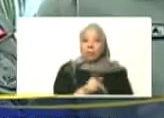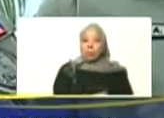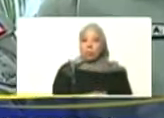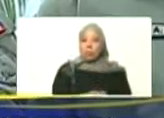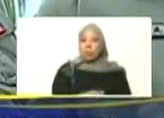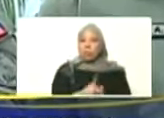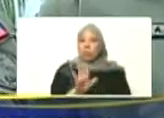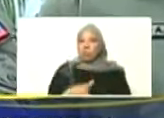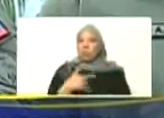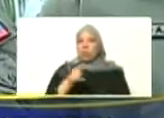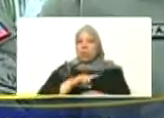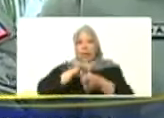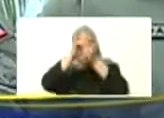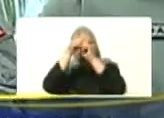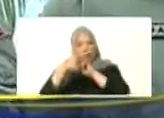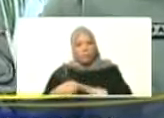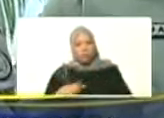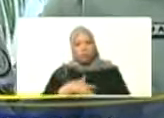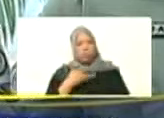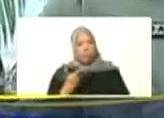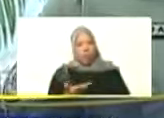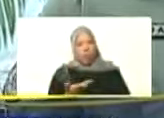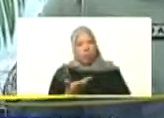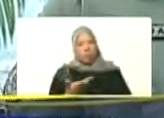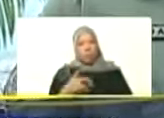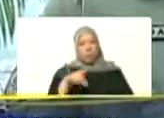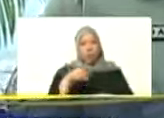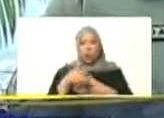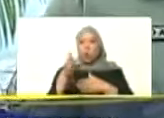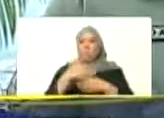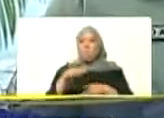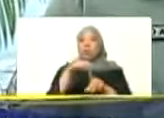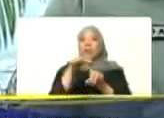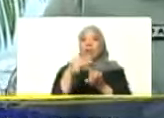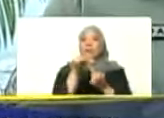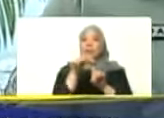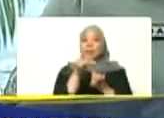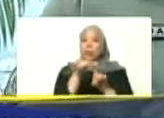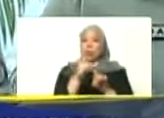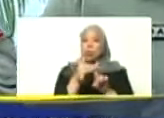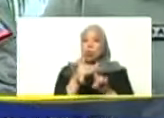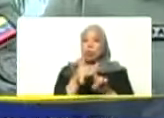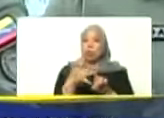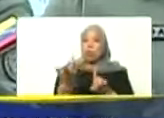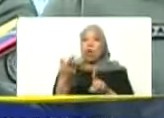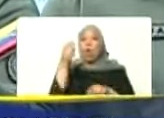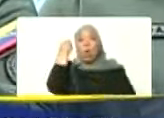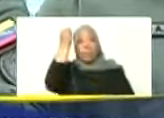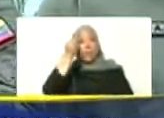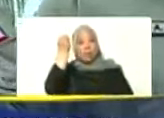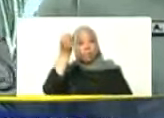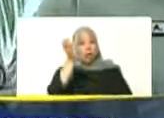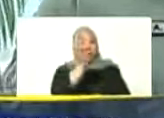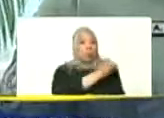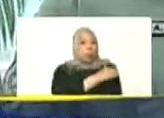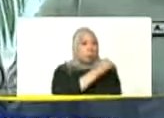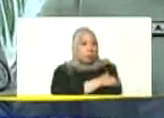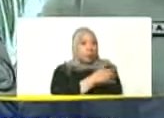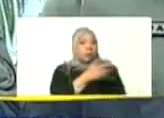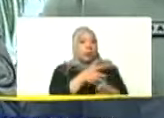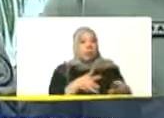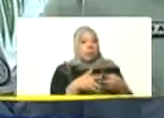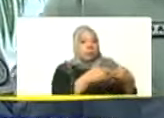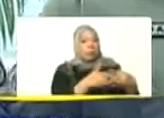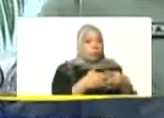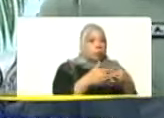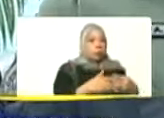sido posible transmutarlo, sea cual sea la corriente neoliberal, clasista,